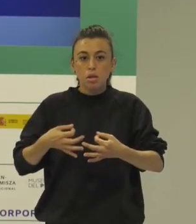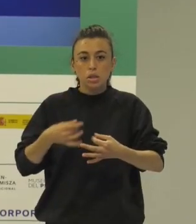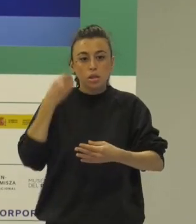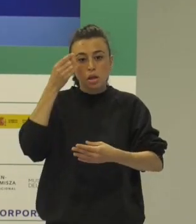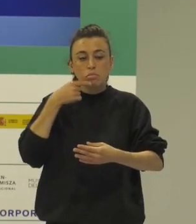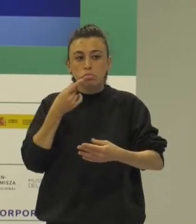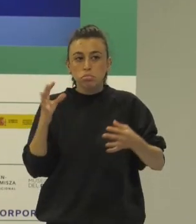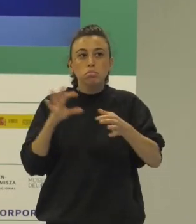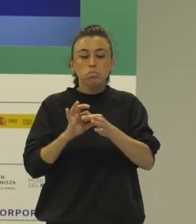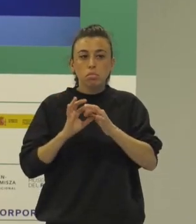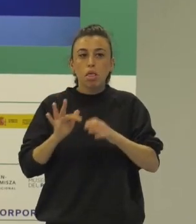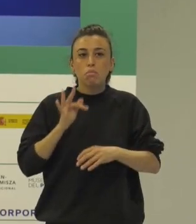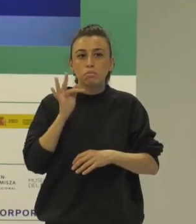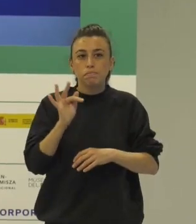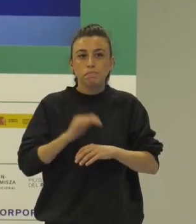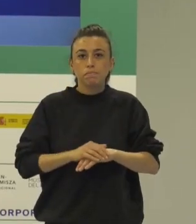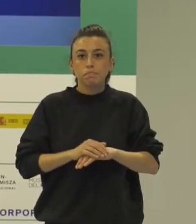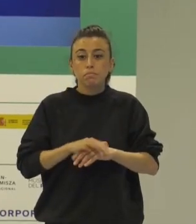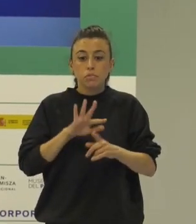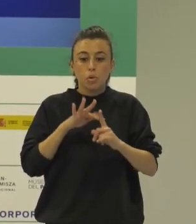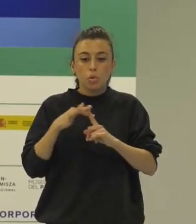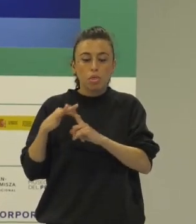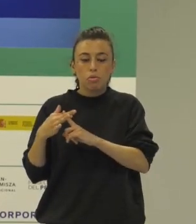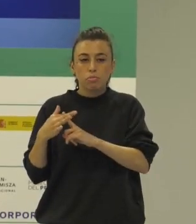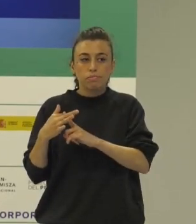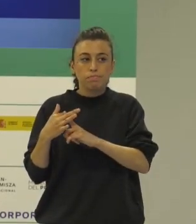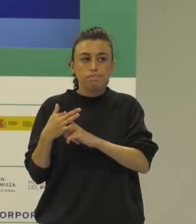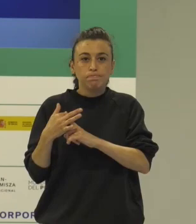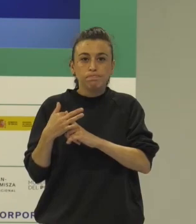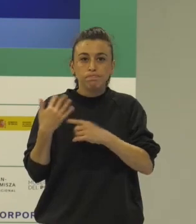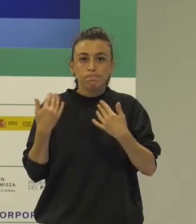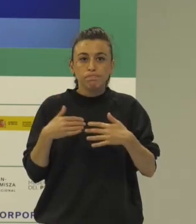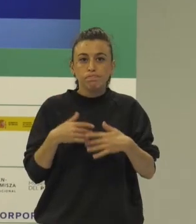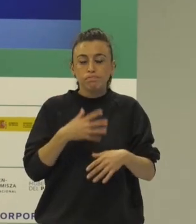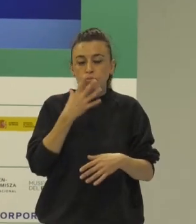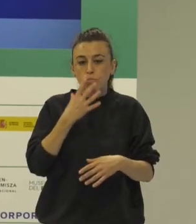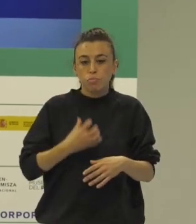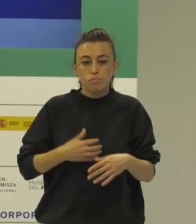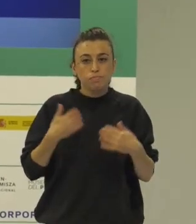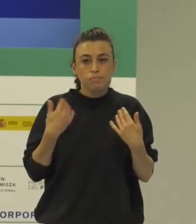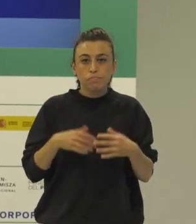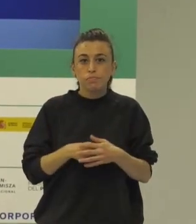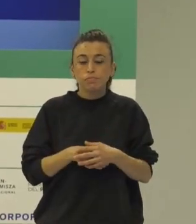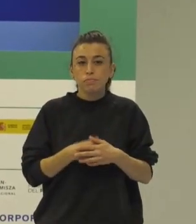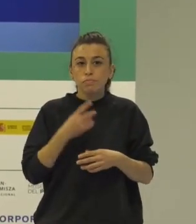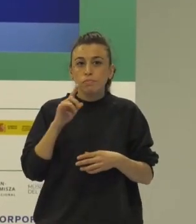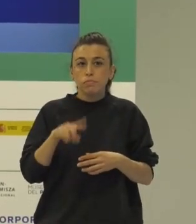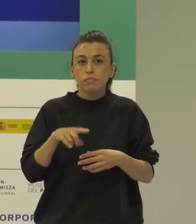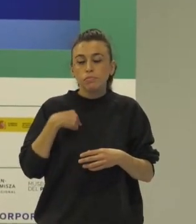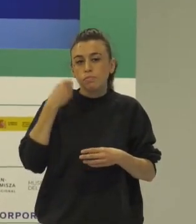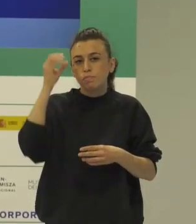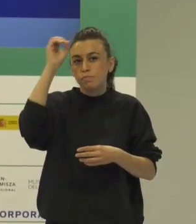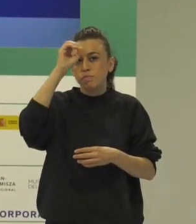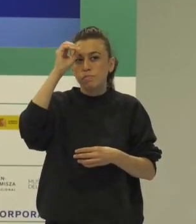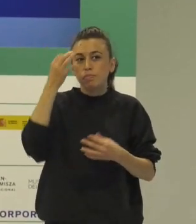además. Son situaciones muy, muy tristes, dramáticas. También creo yo